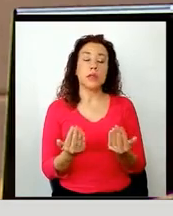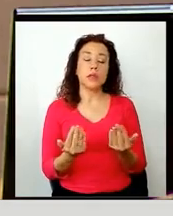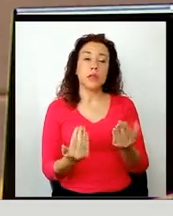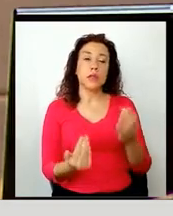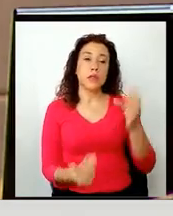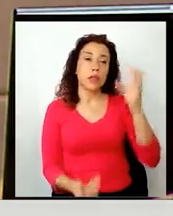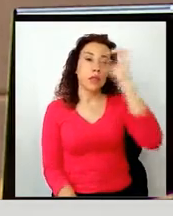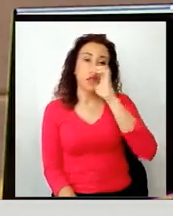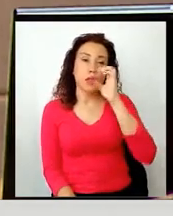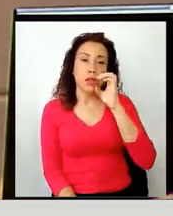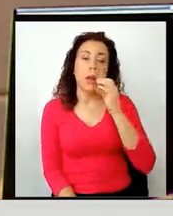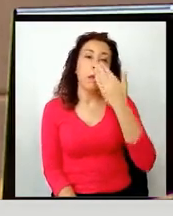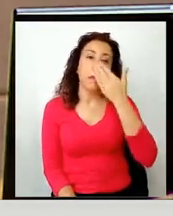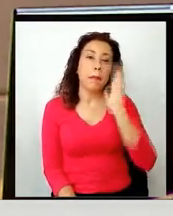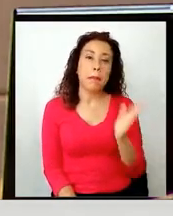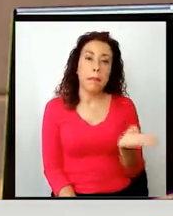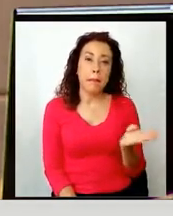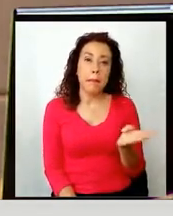mejoras